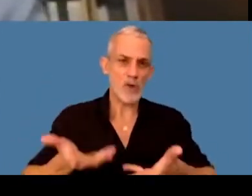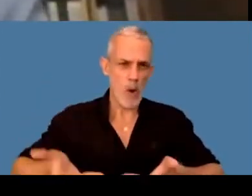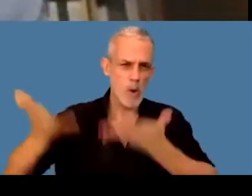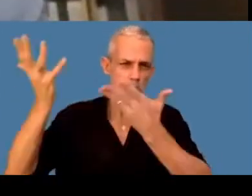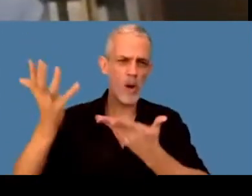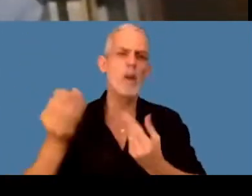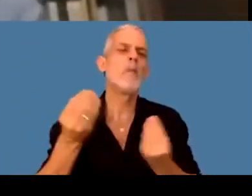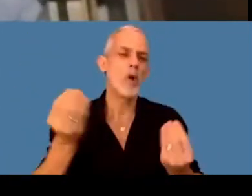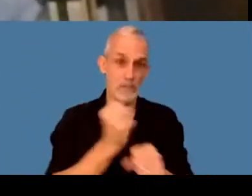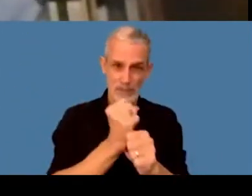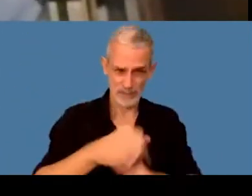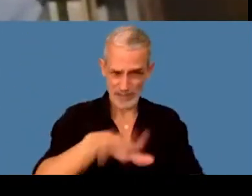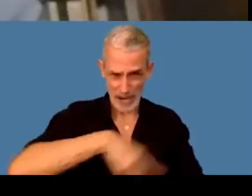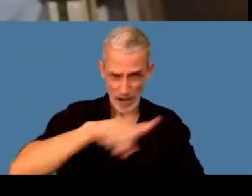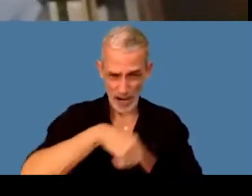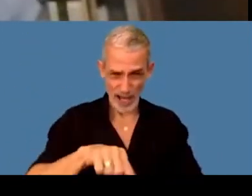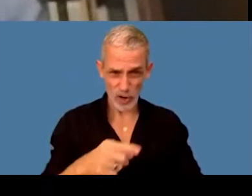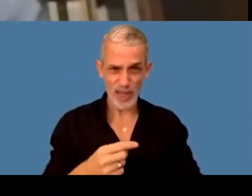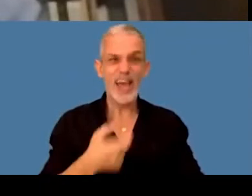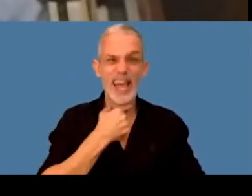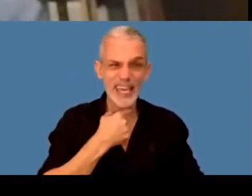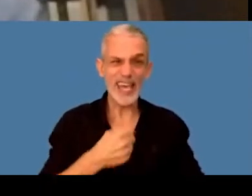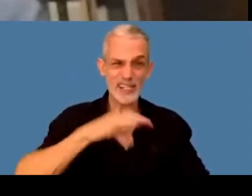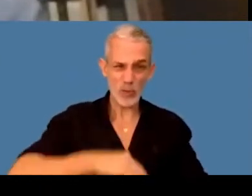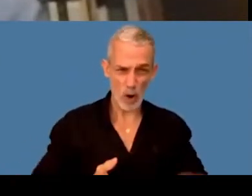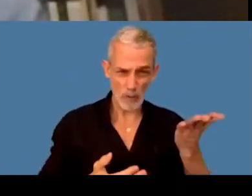los trabajadores y las trabajadoras tienen aumento salarial